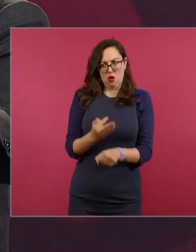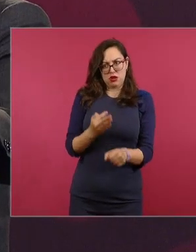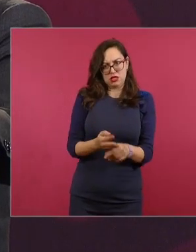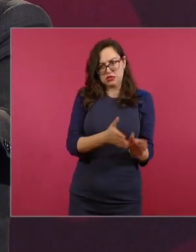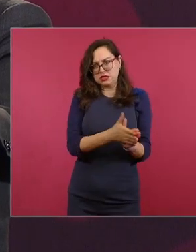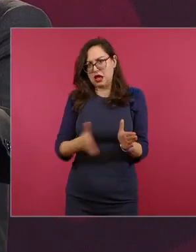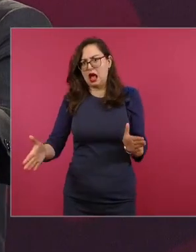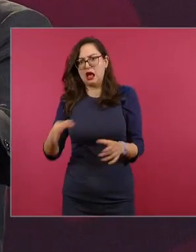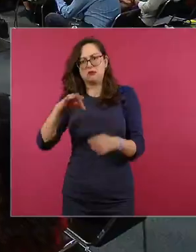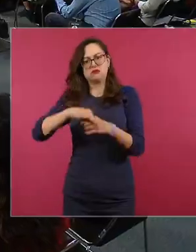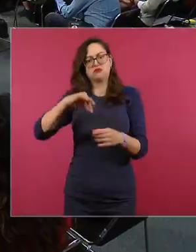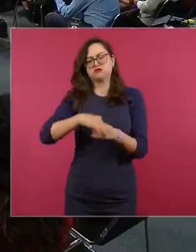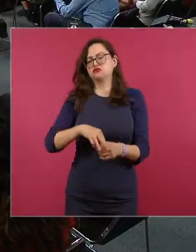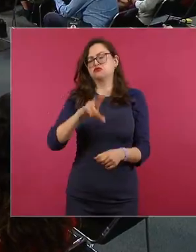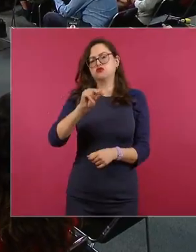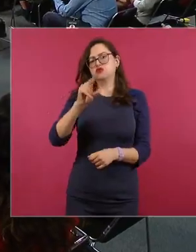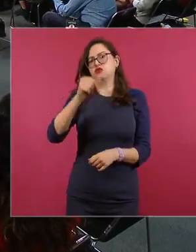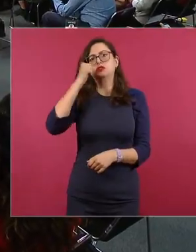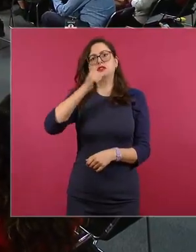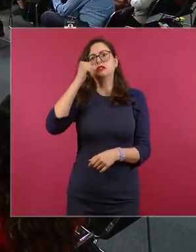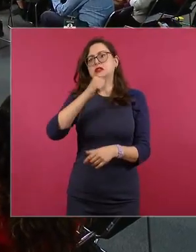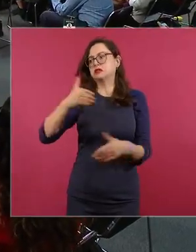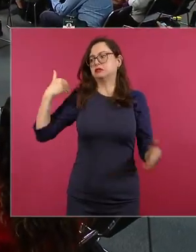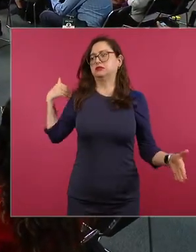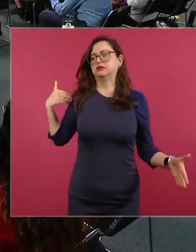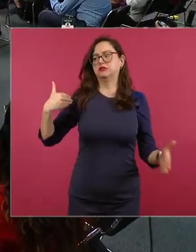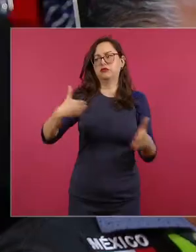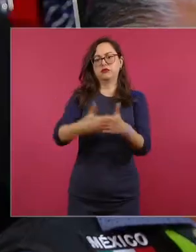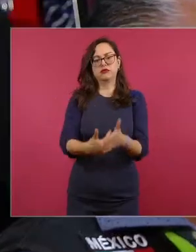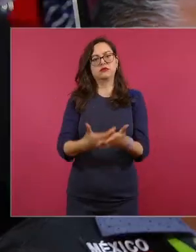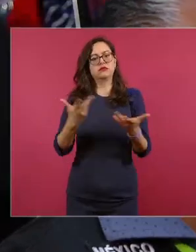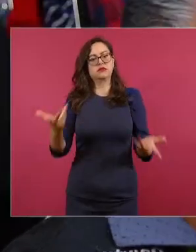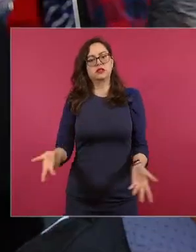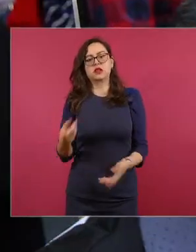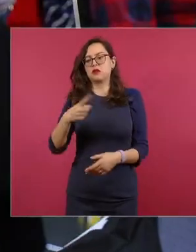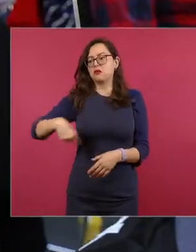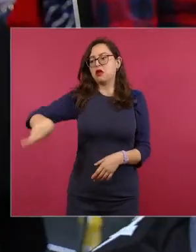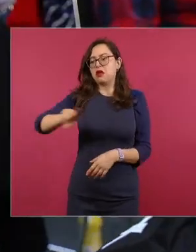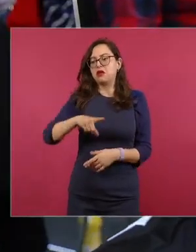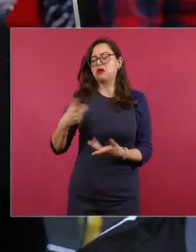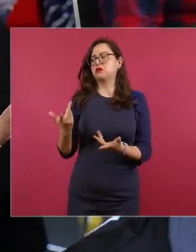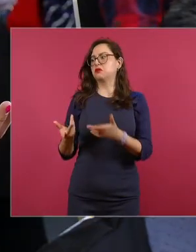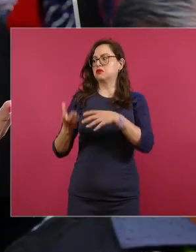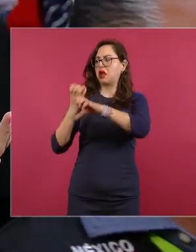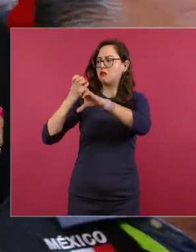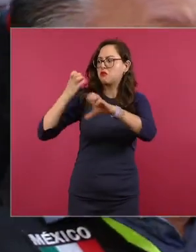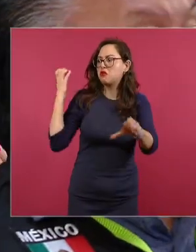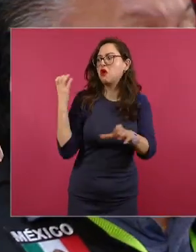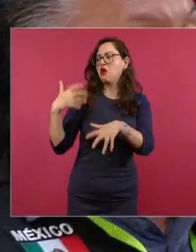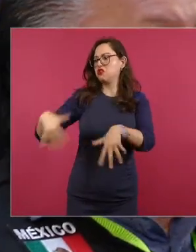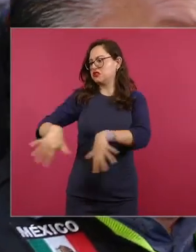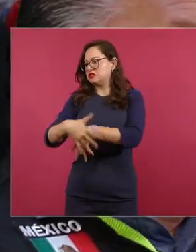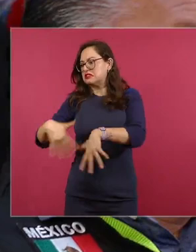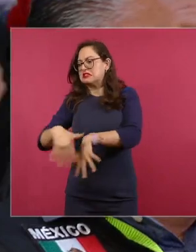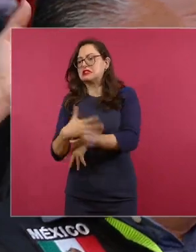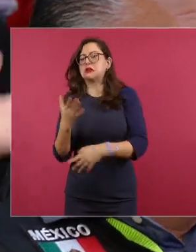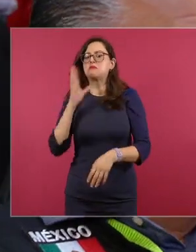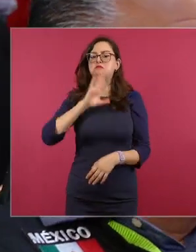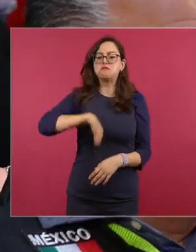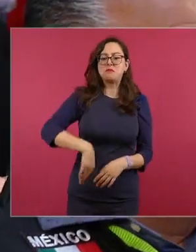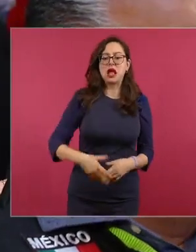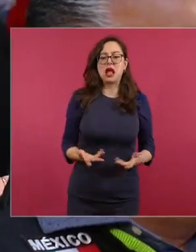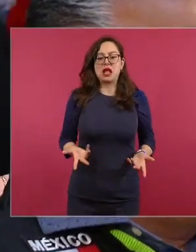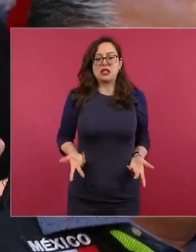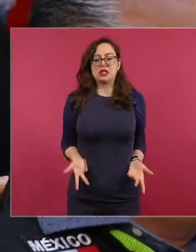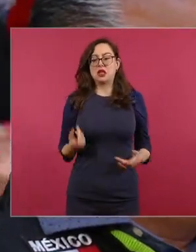que se ha mantenido a lo largo de por lo menos estos 6 años que llevamos documentando, y los últimos camiones encontrados tan